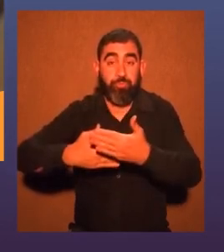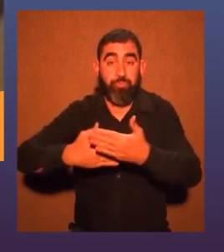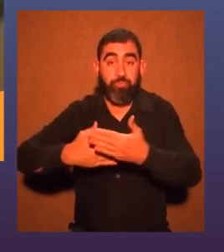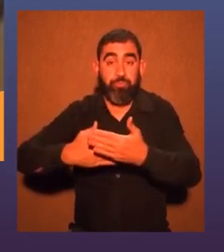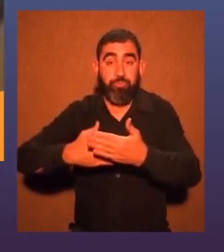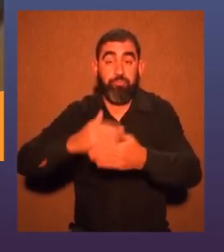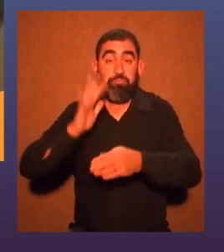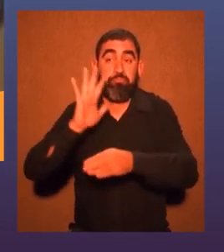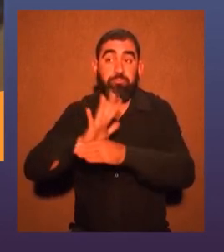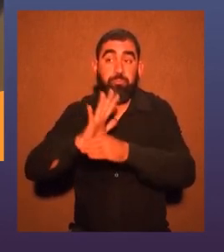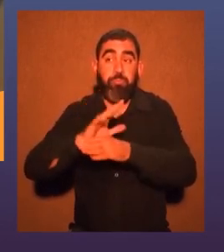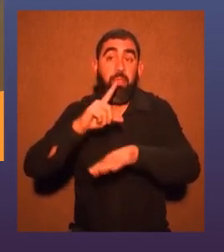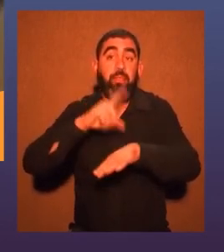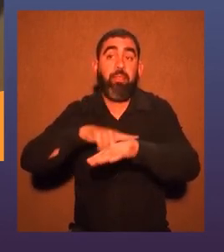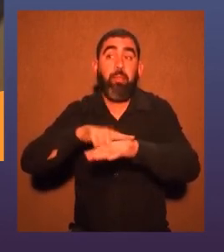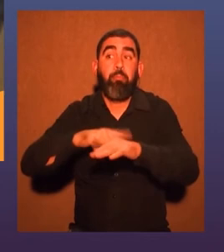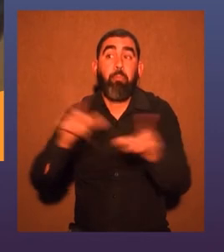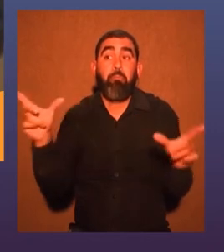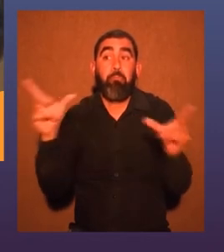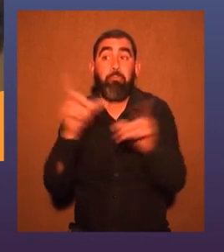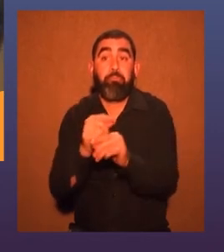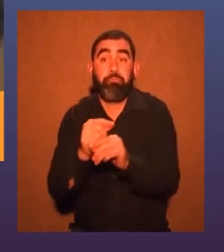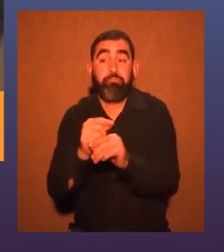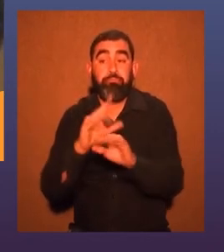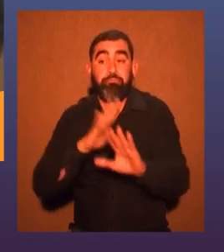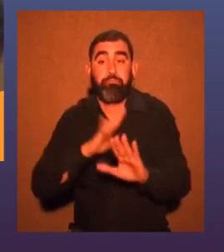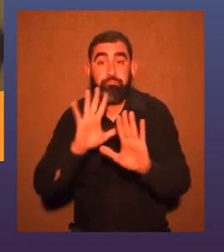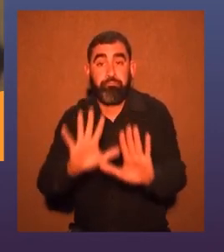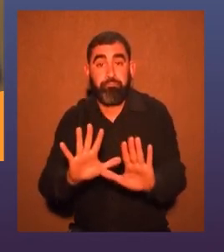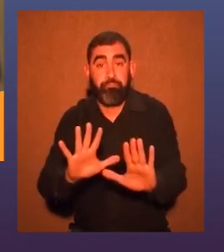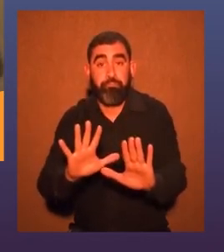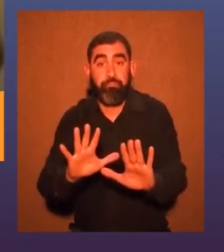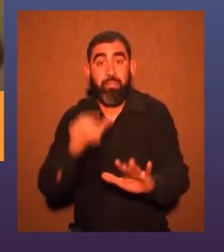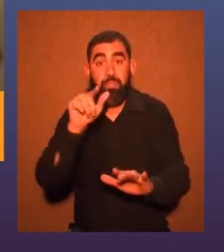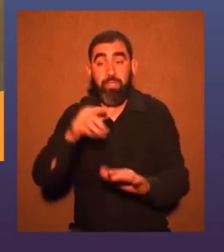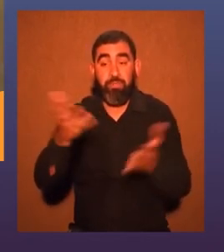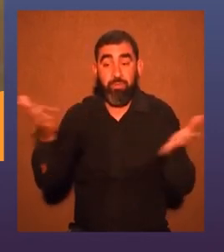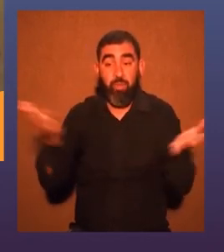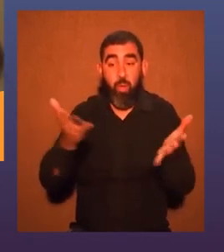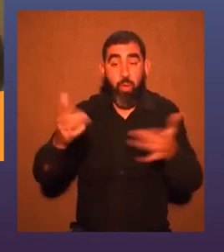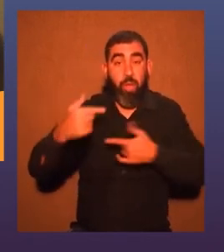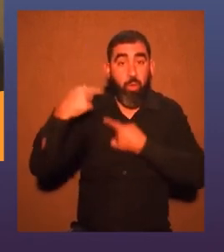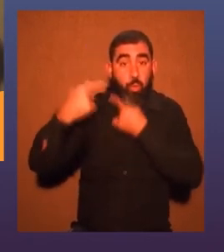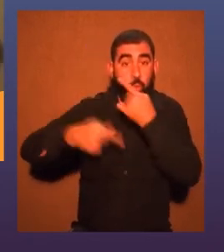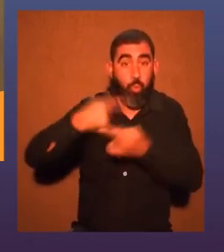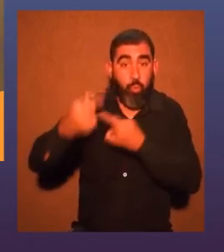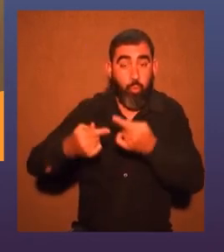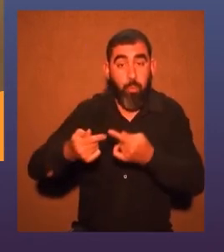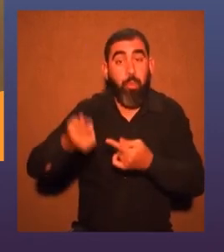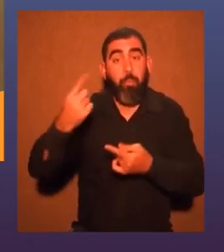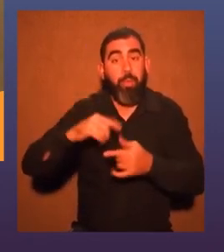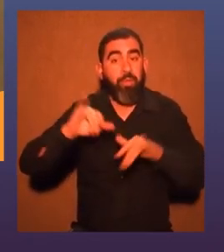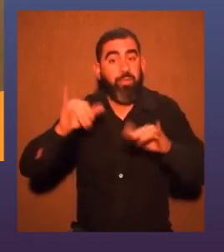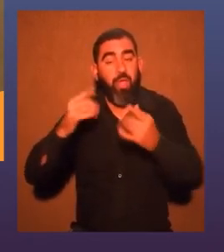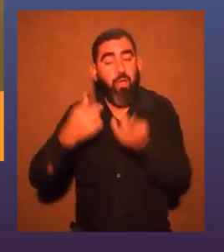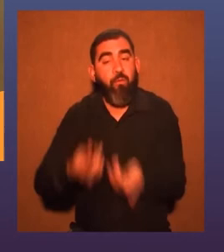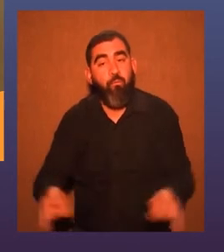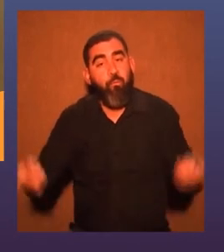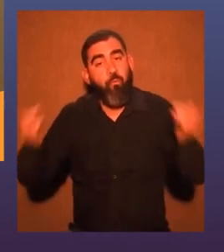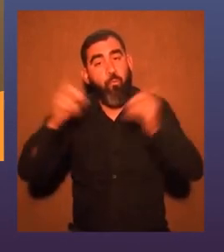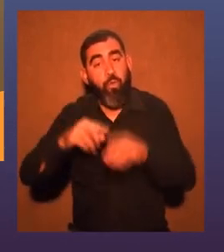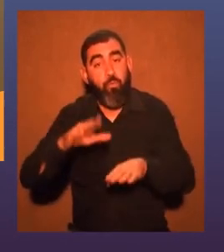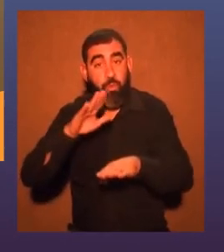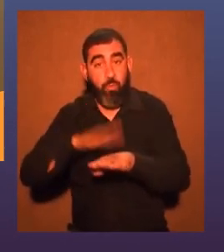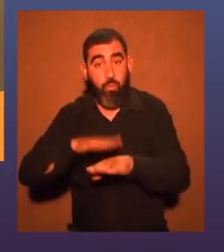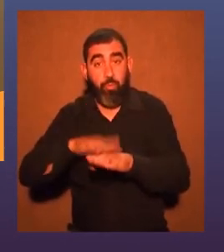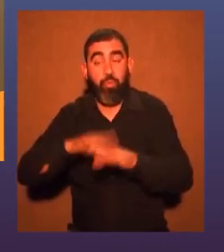congeló ese tiempo en cierto estado de proceso, que es en el que estamos todavía. pero digamos, ya vamos a volver al momento